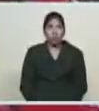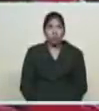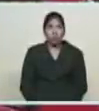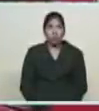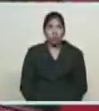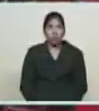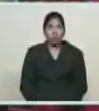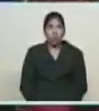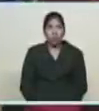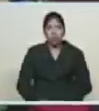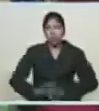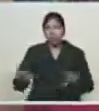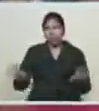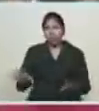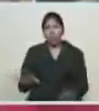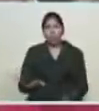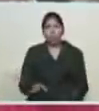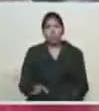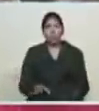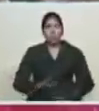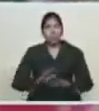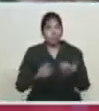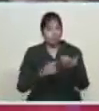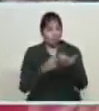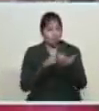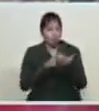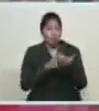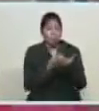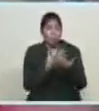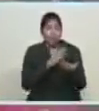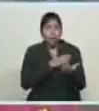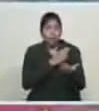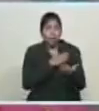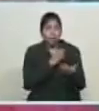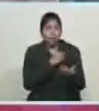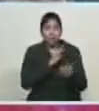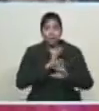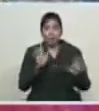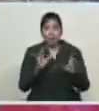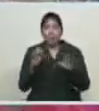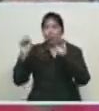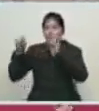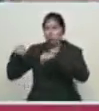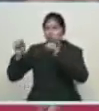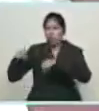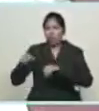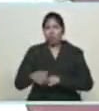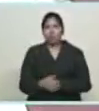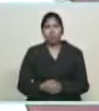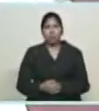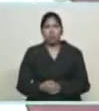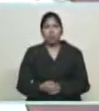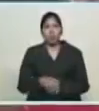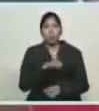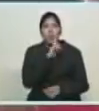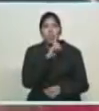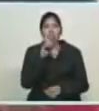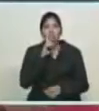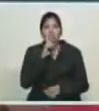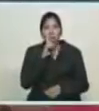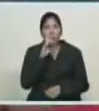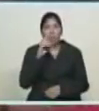Directo, mujer embarazada. ¡Ya llegó, presidente! ¡Cuenta conmigo! ¿Ya te llegó? Sí. Así es. Mi nombre es